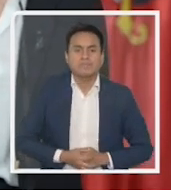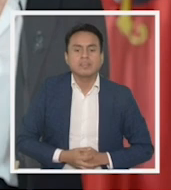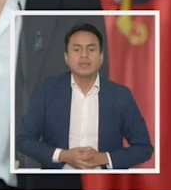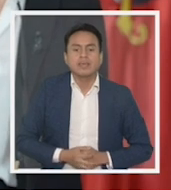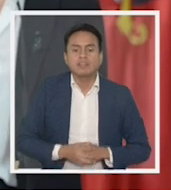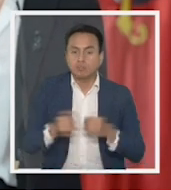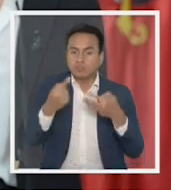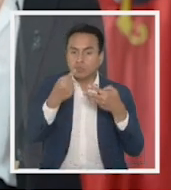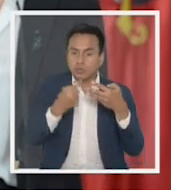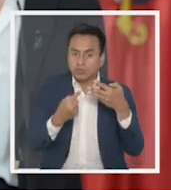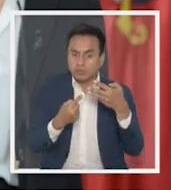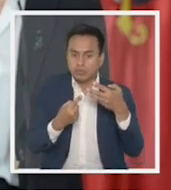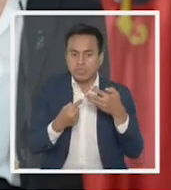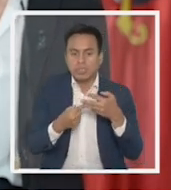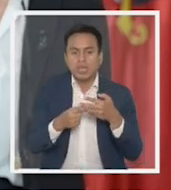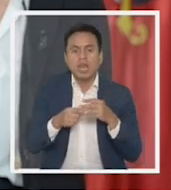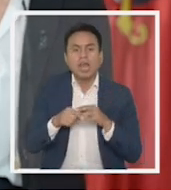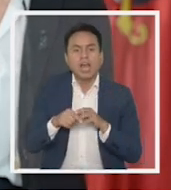extra